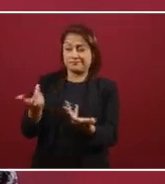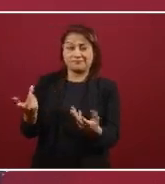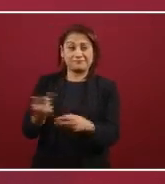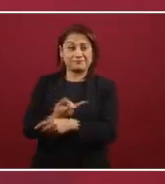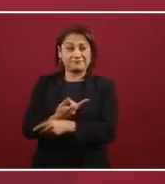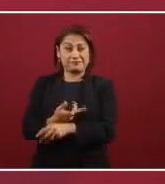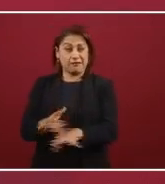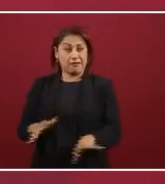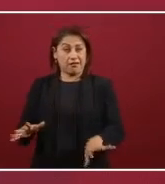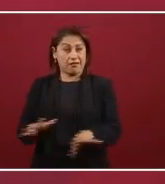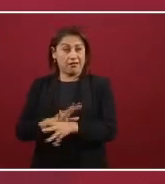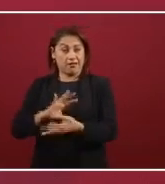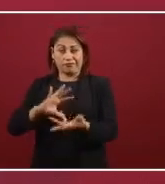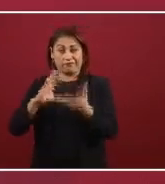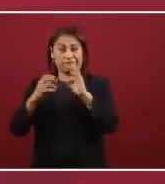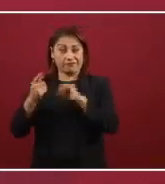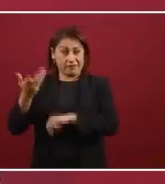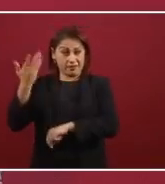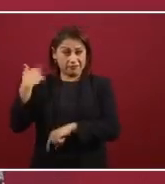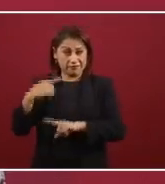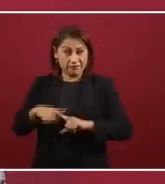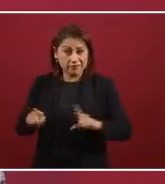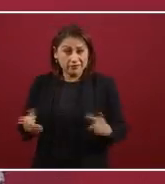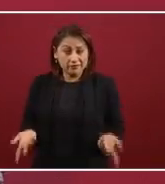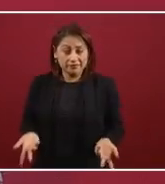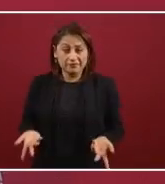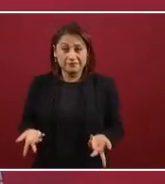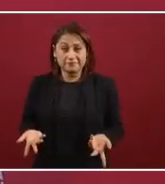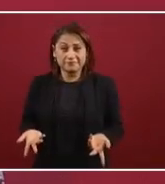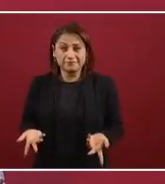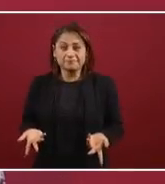Entonces ya cambiaron las cosas.